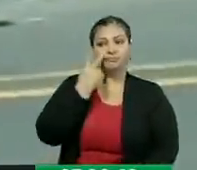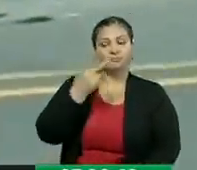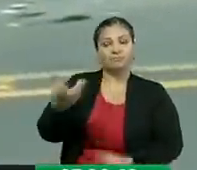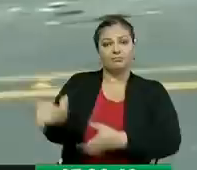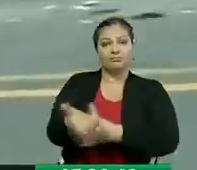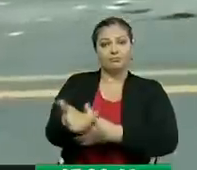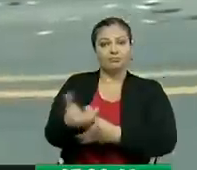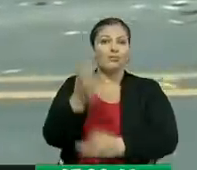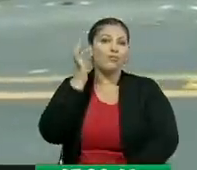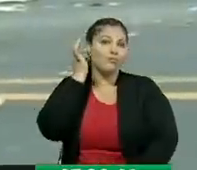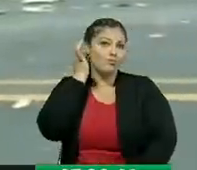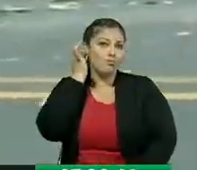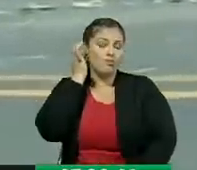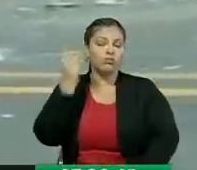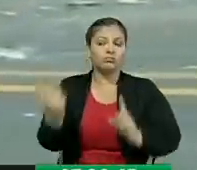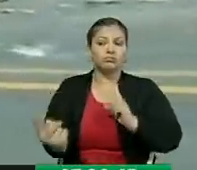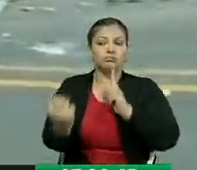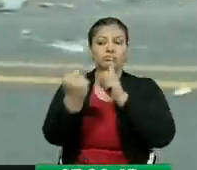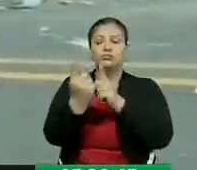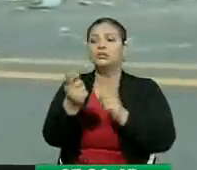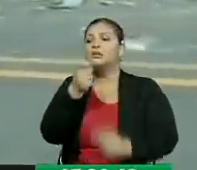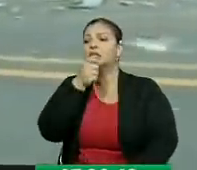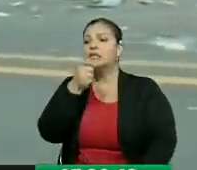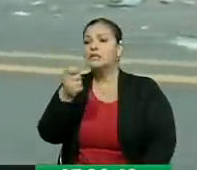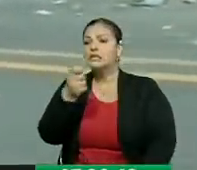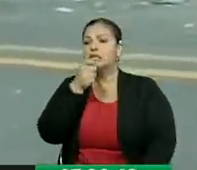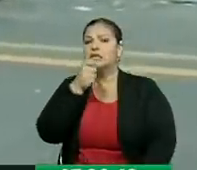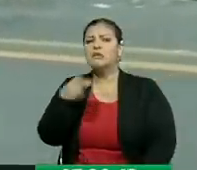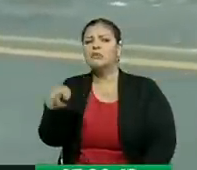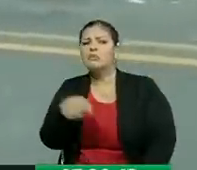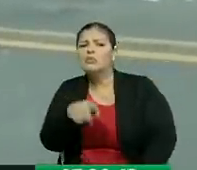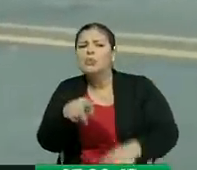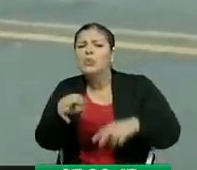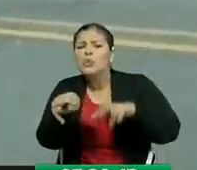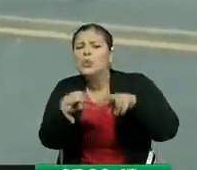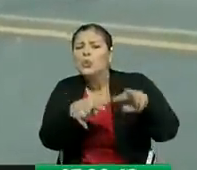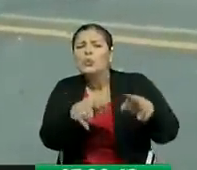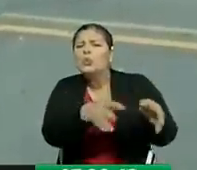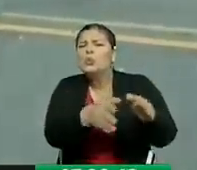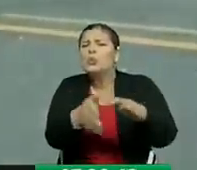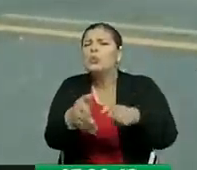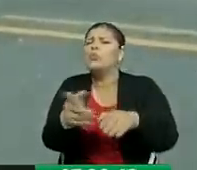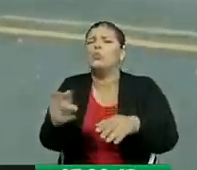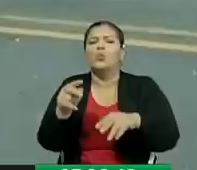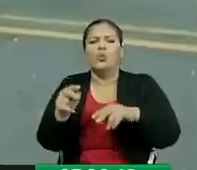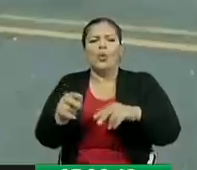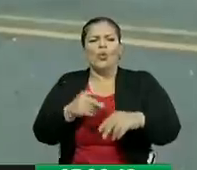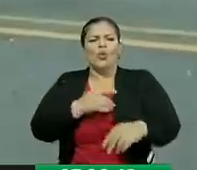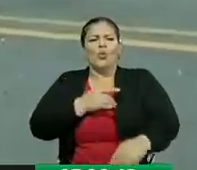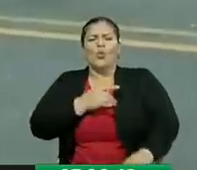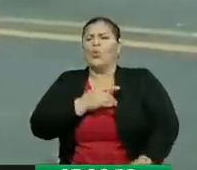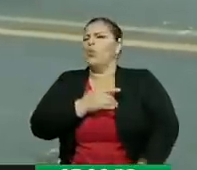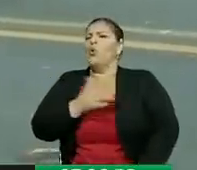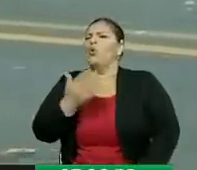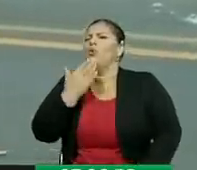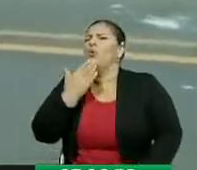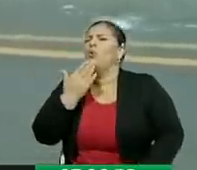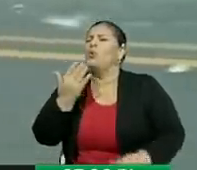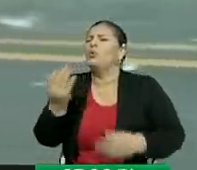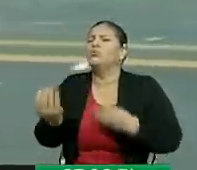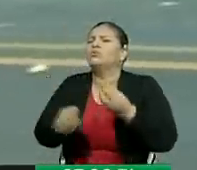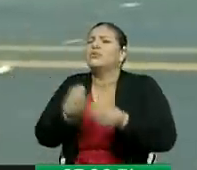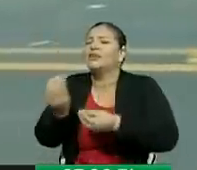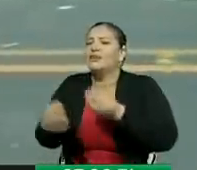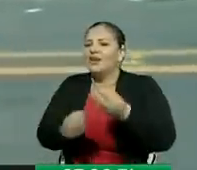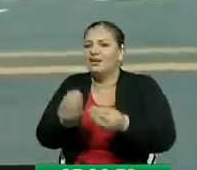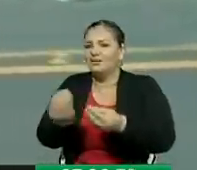asistió a este lugar y nos va a comentar la oficial del Cuerpo de Bomberos cuál fue el cuadro, el escenario que se encontraron ellos cuando